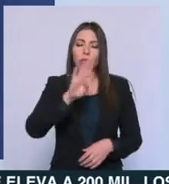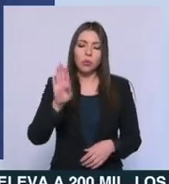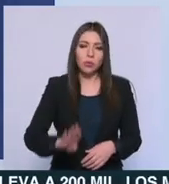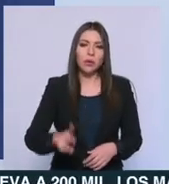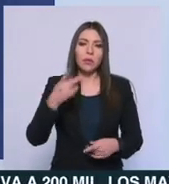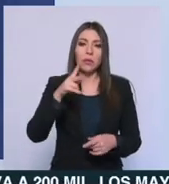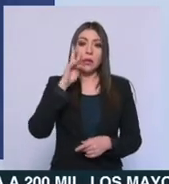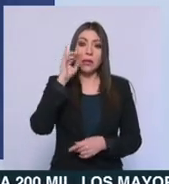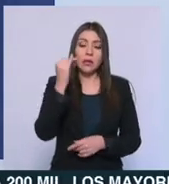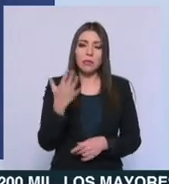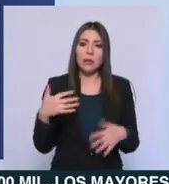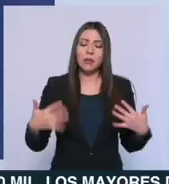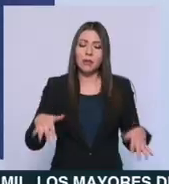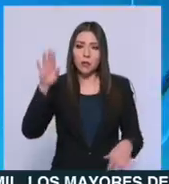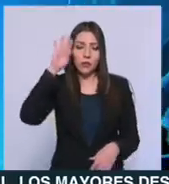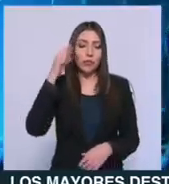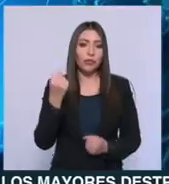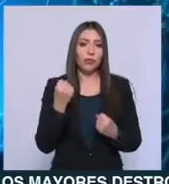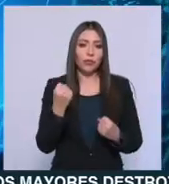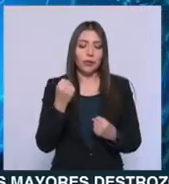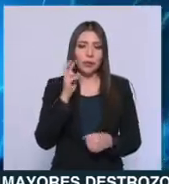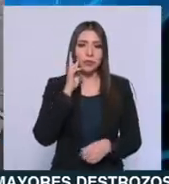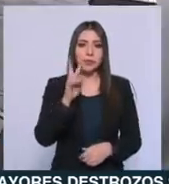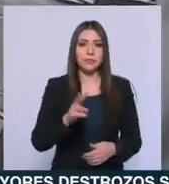imágenes sí son impresionantes.